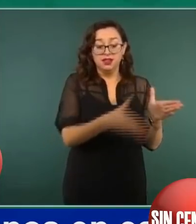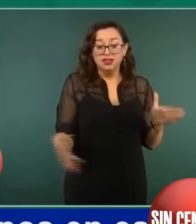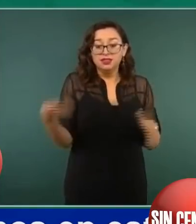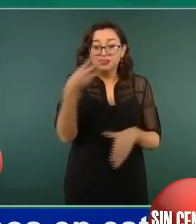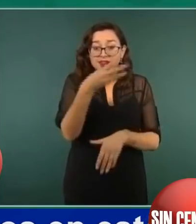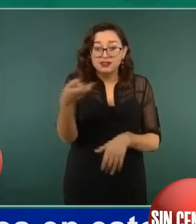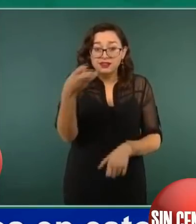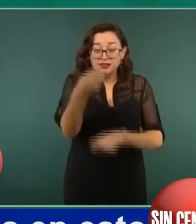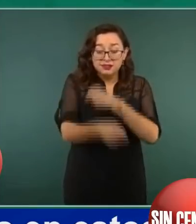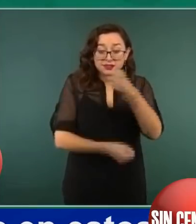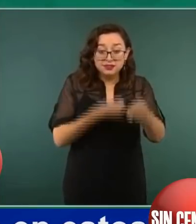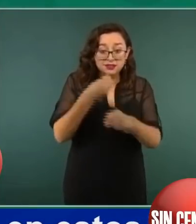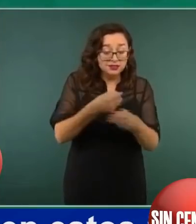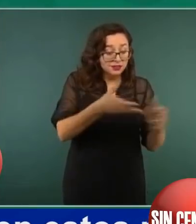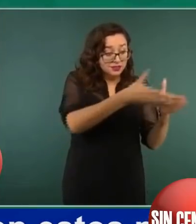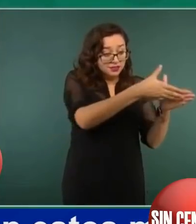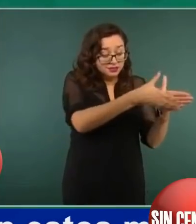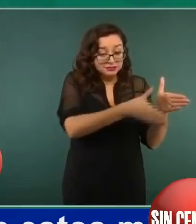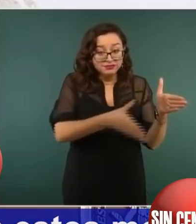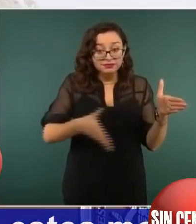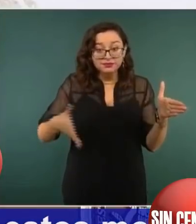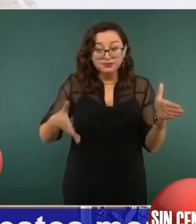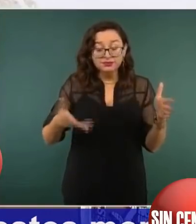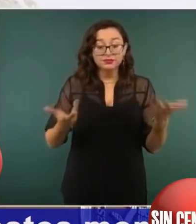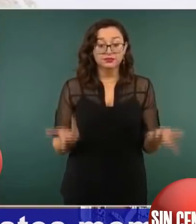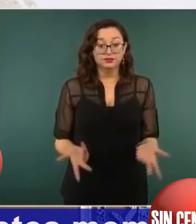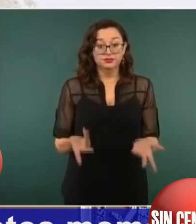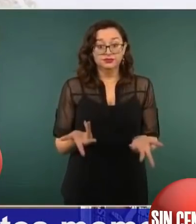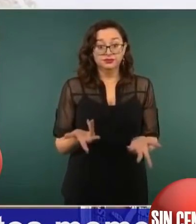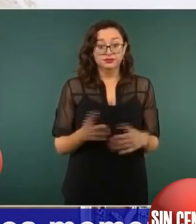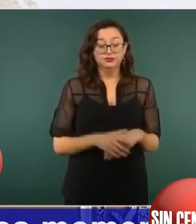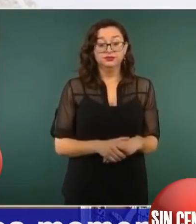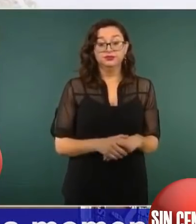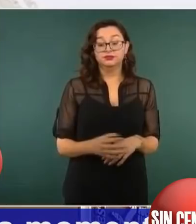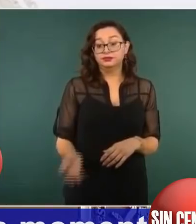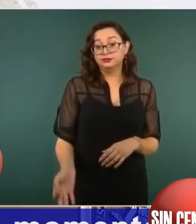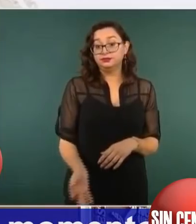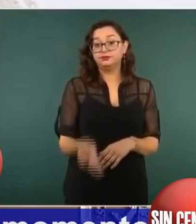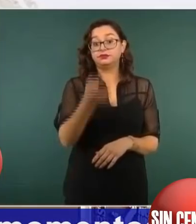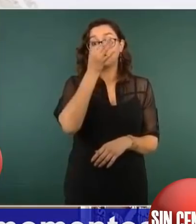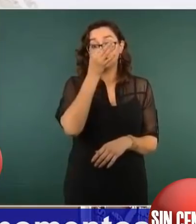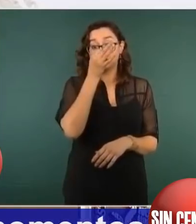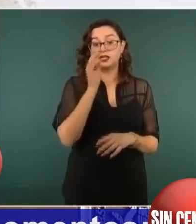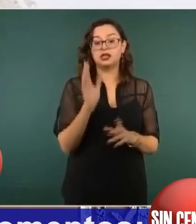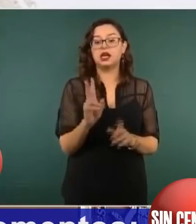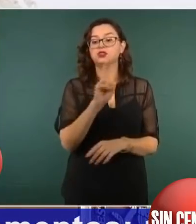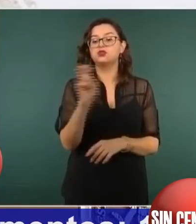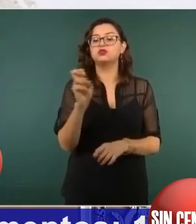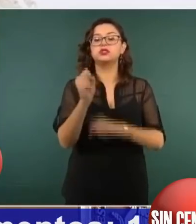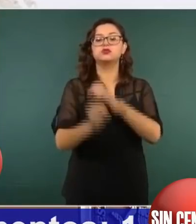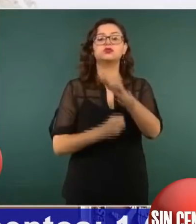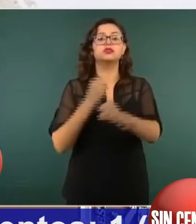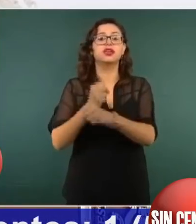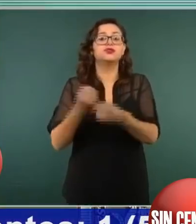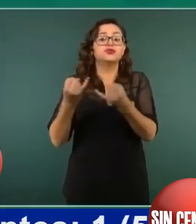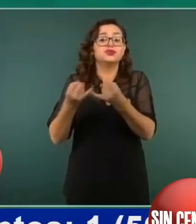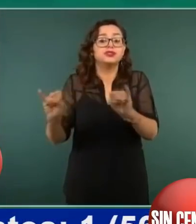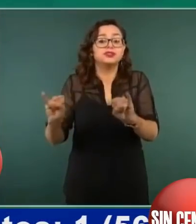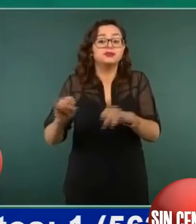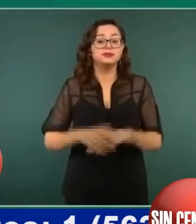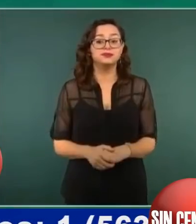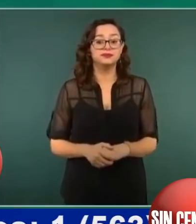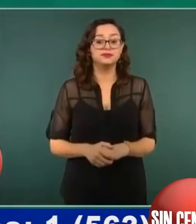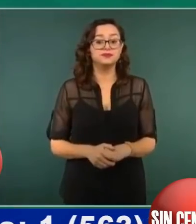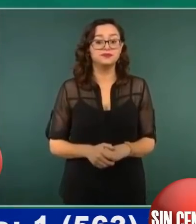O sea, vamos a cumplir 200 años de independencia, pero